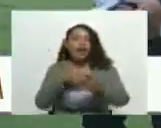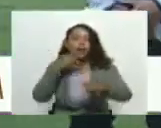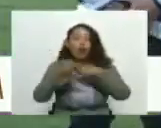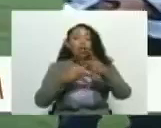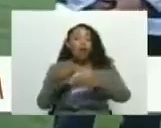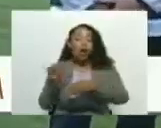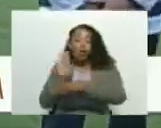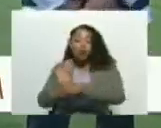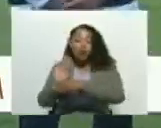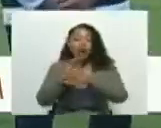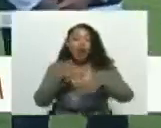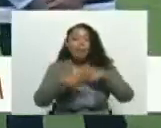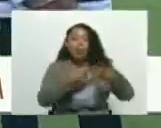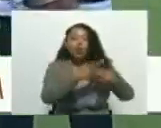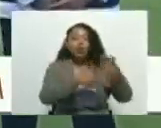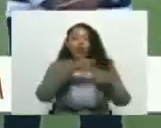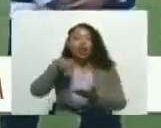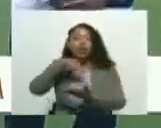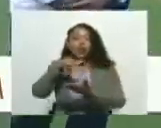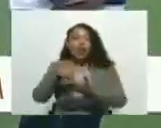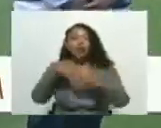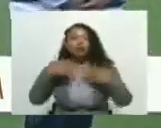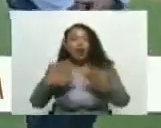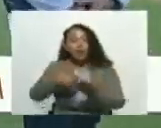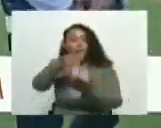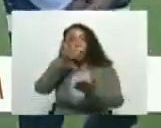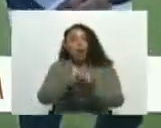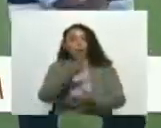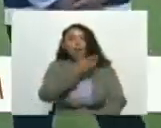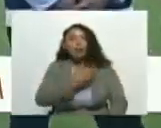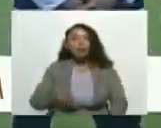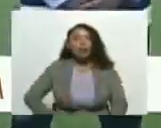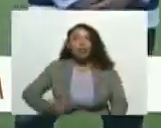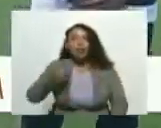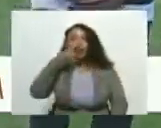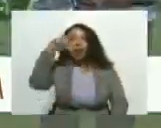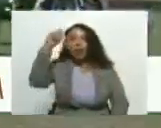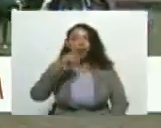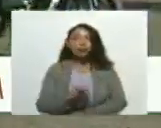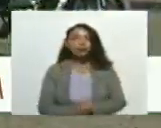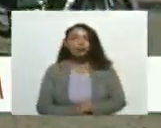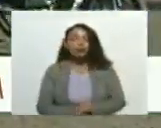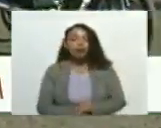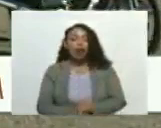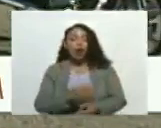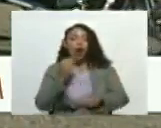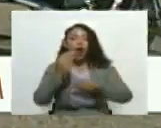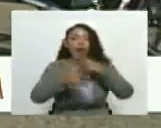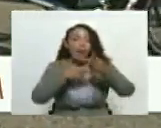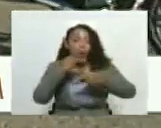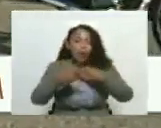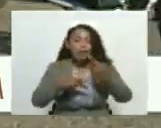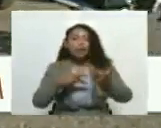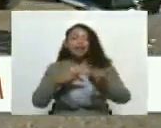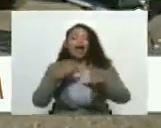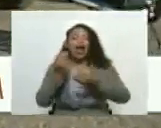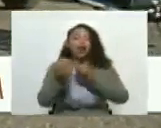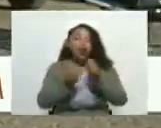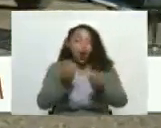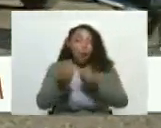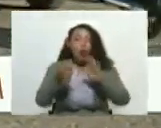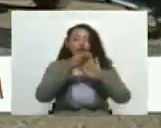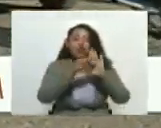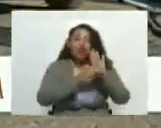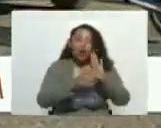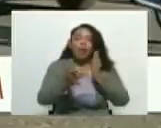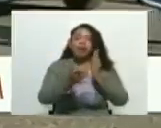a la producción nacional que ha aprobado el presidente de la República a través de la política de aranceles, para aranceles, normas